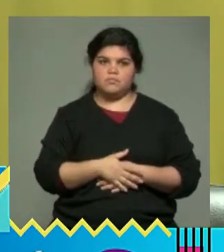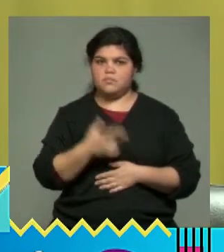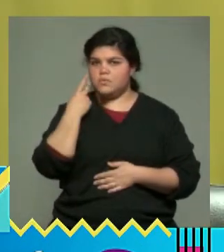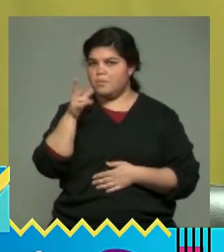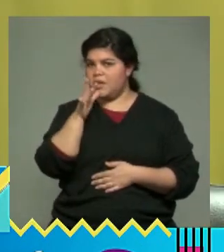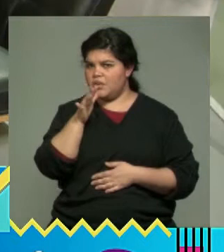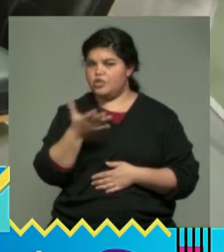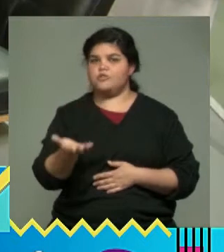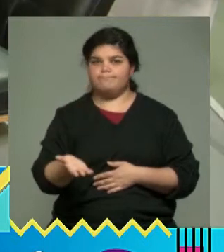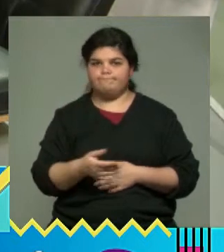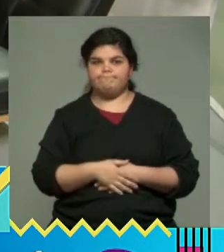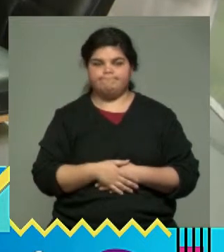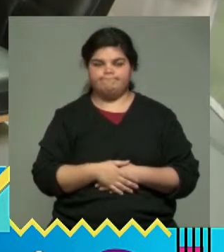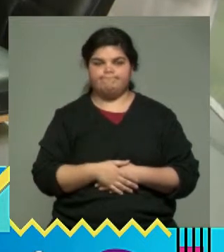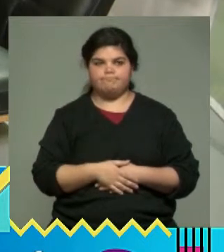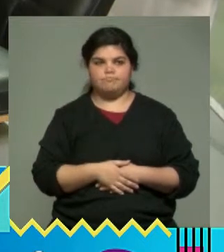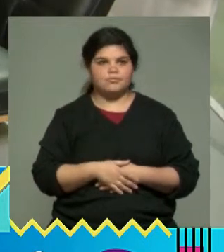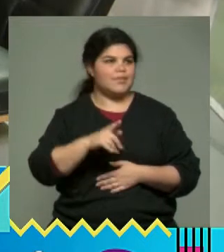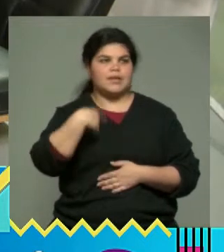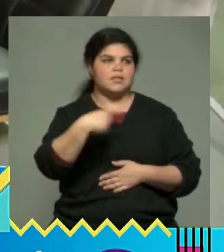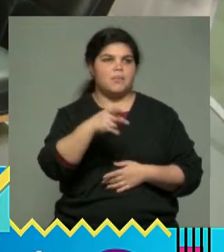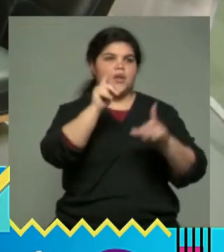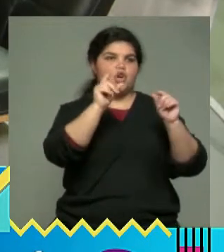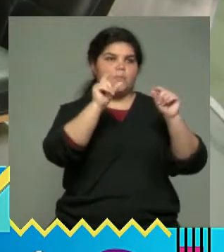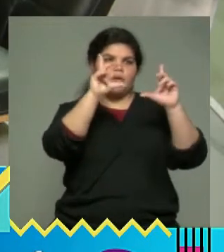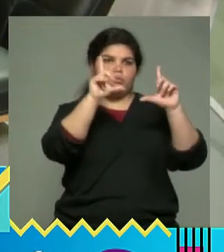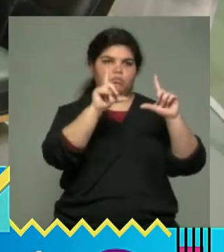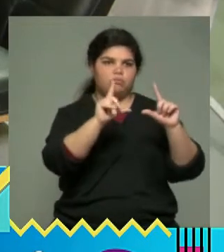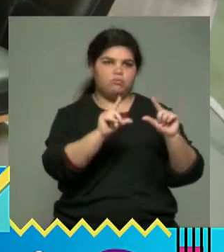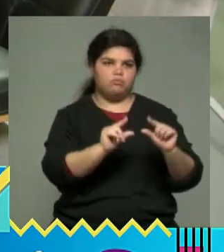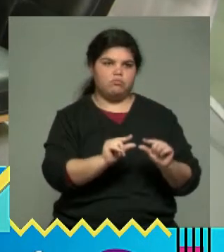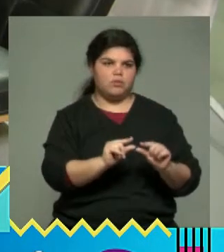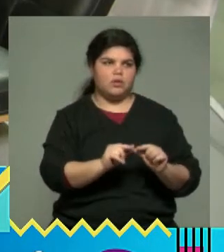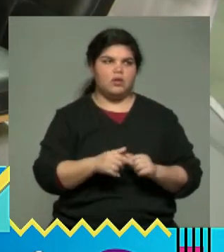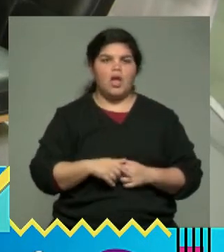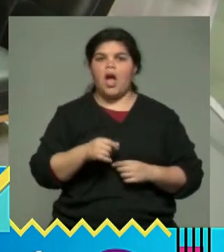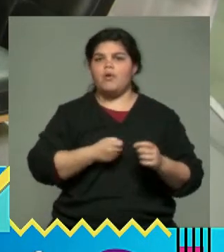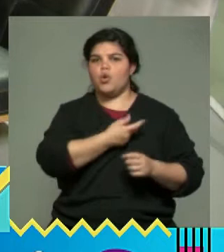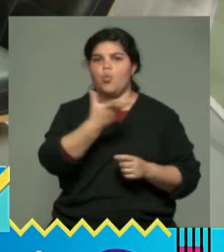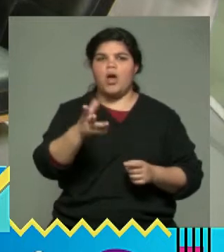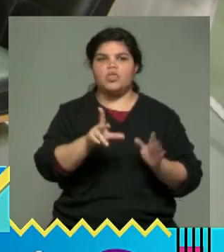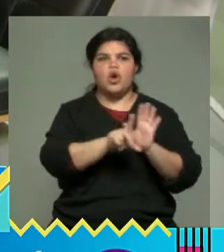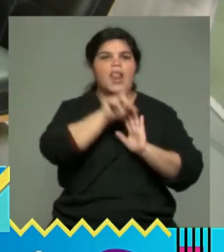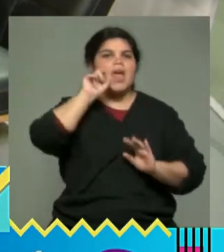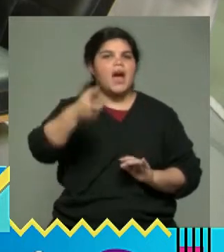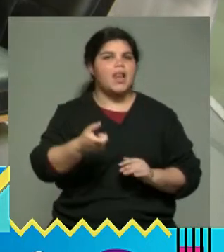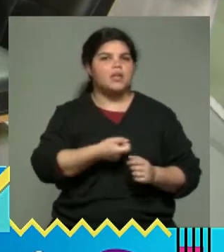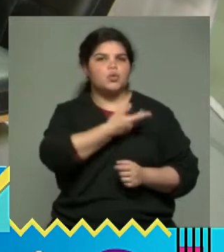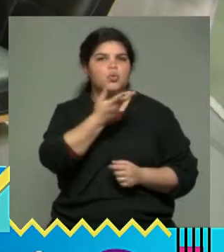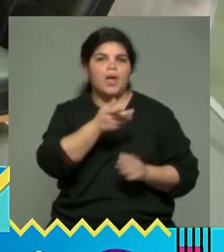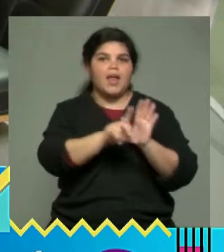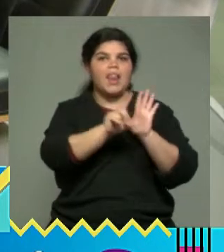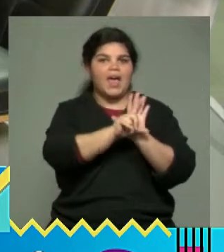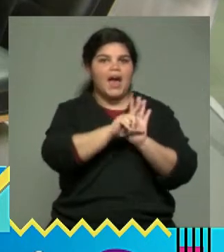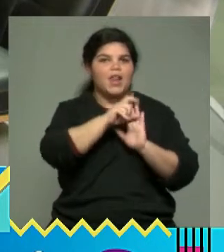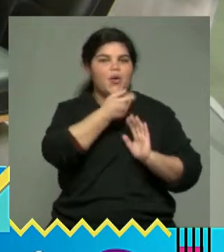2014. Y habría que, sí, pues estamos igual en un número cercano, habría que ver cuántos son los abortos legales. Correcto. Eso. En realidad no existían